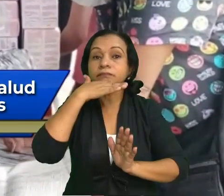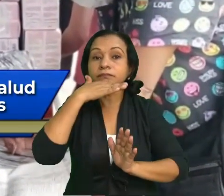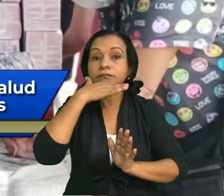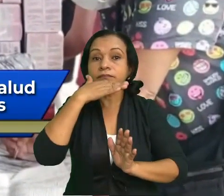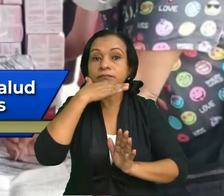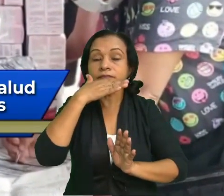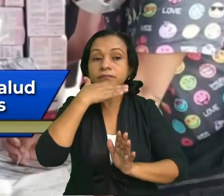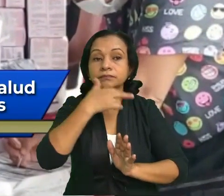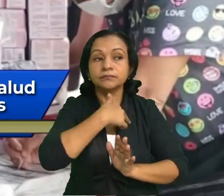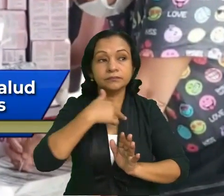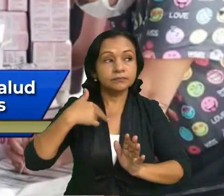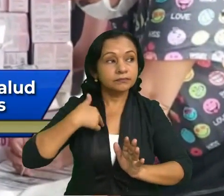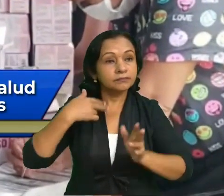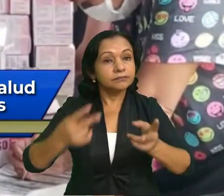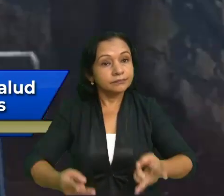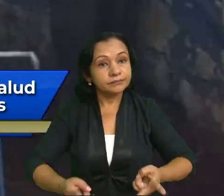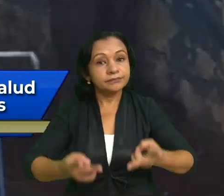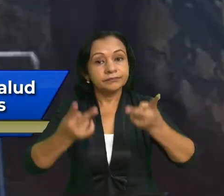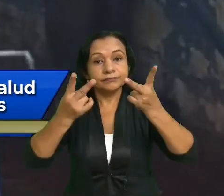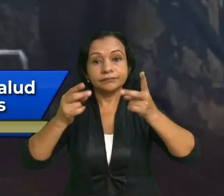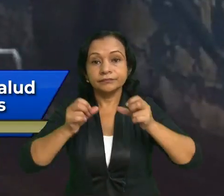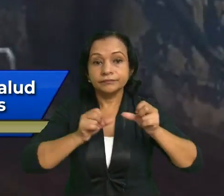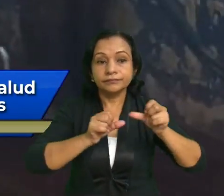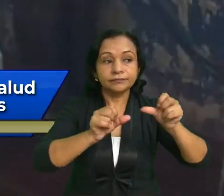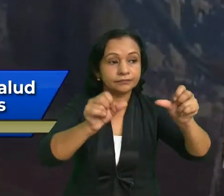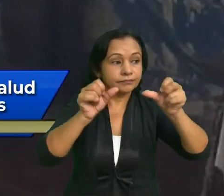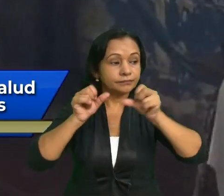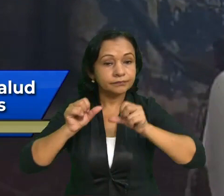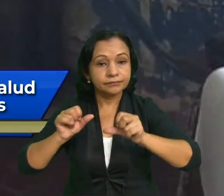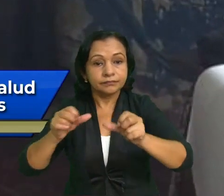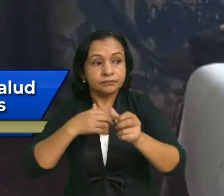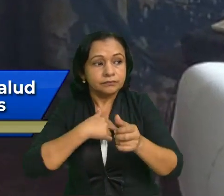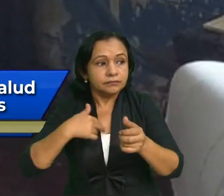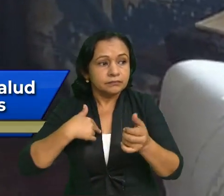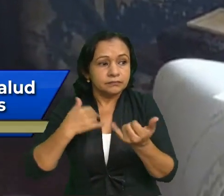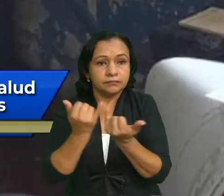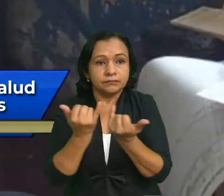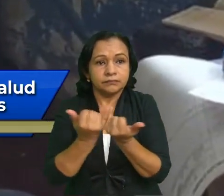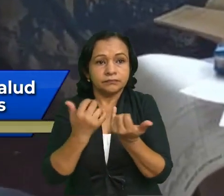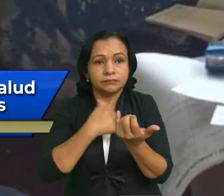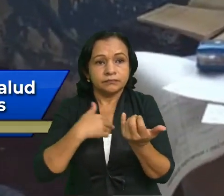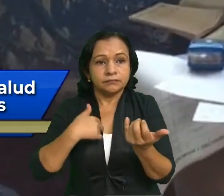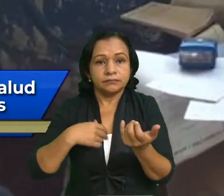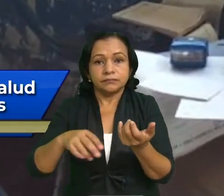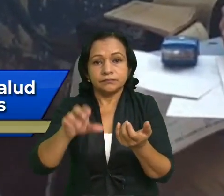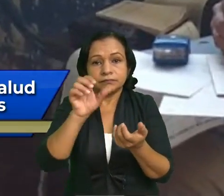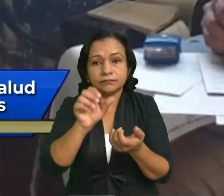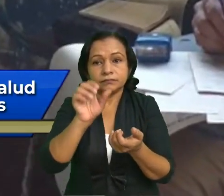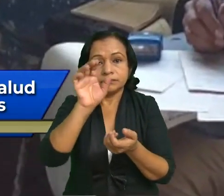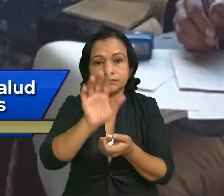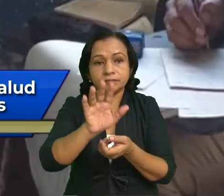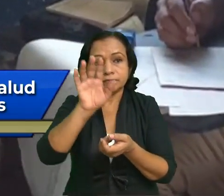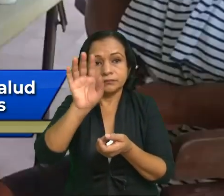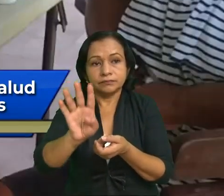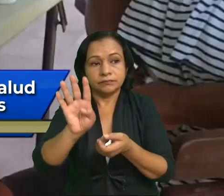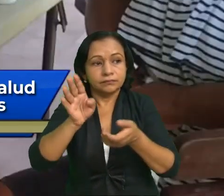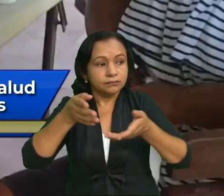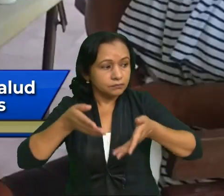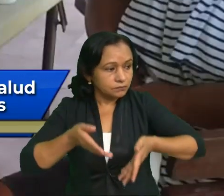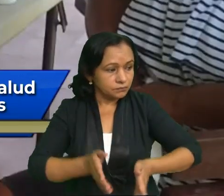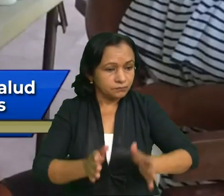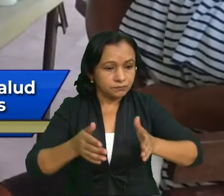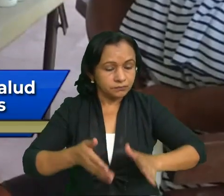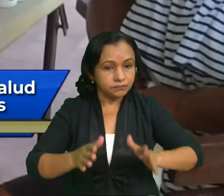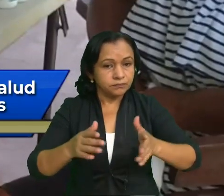y lo decíamos la vida continúa y lo más bonito es que nacieron estos 61 niños 54 fueron partos vaginales